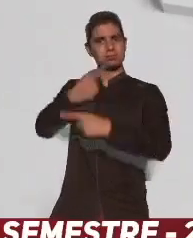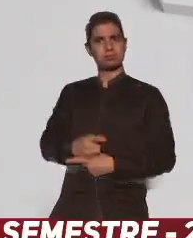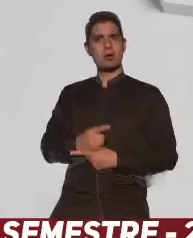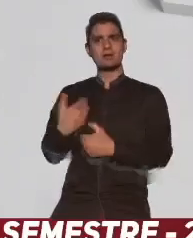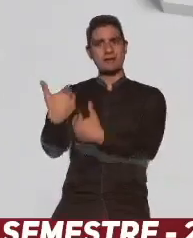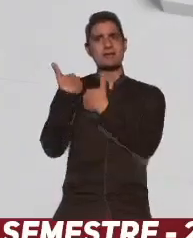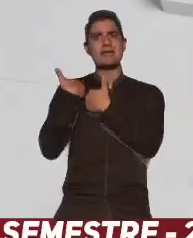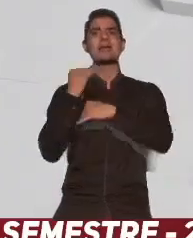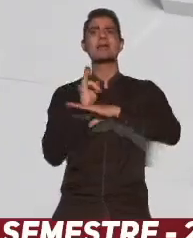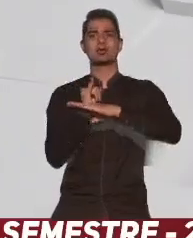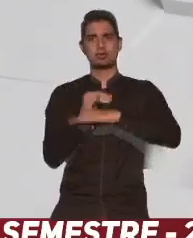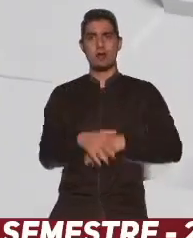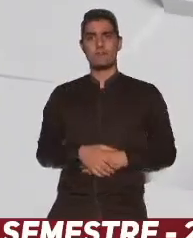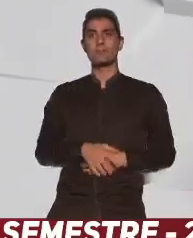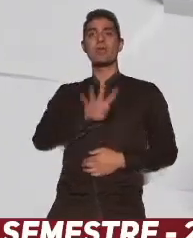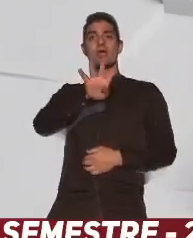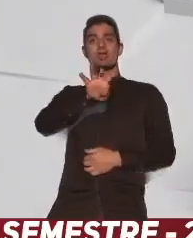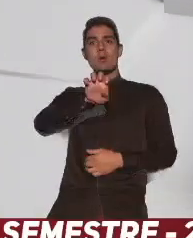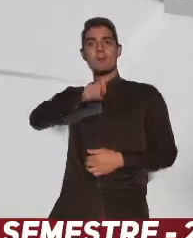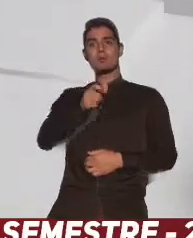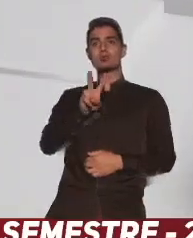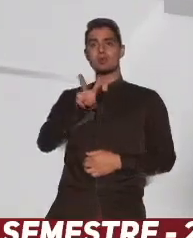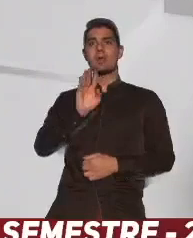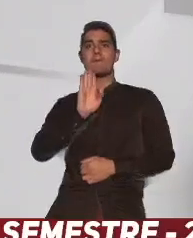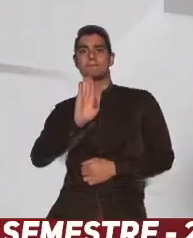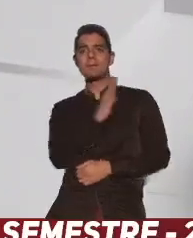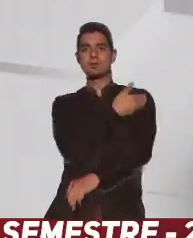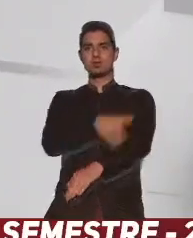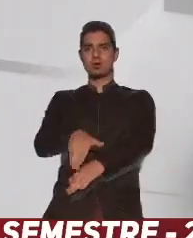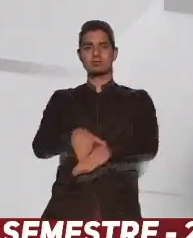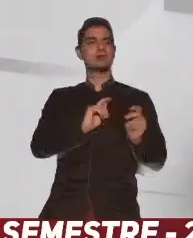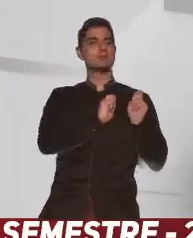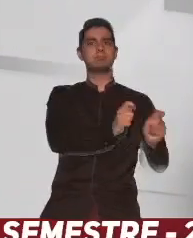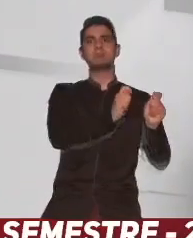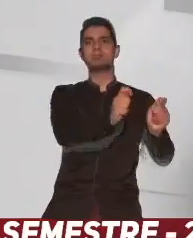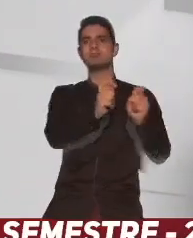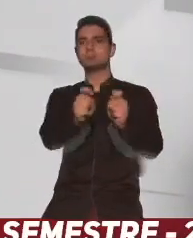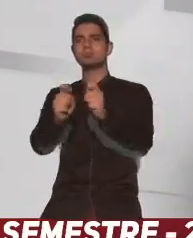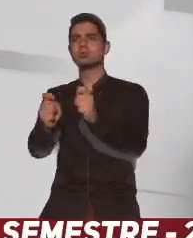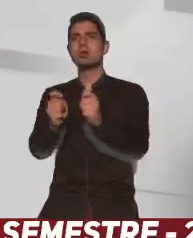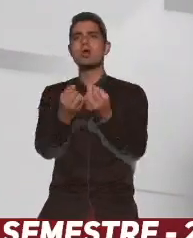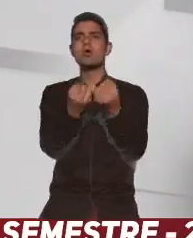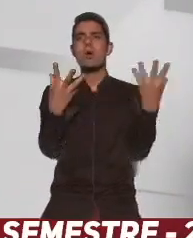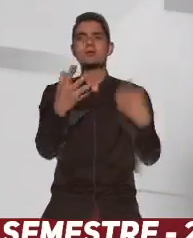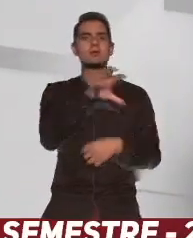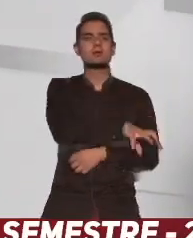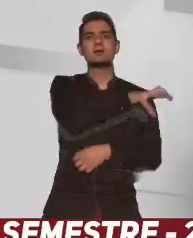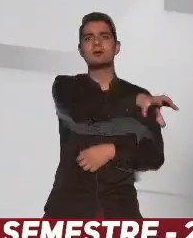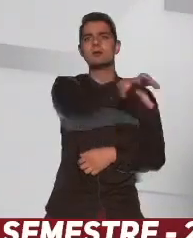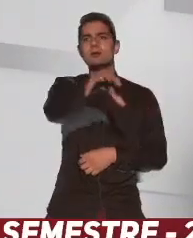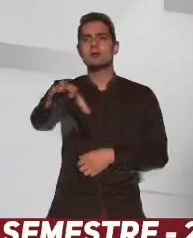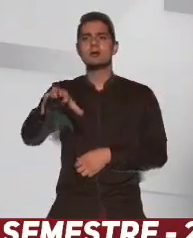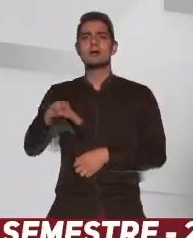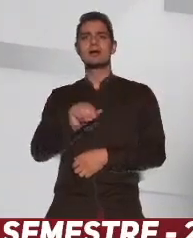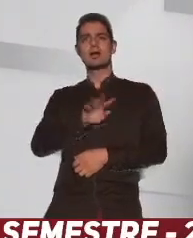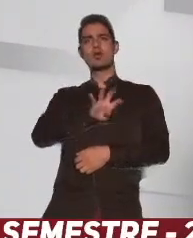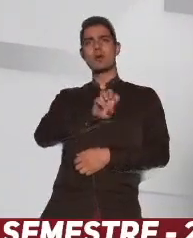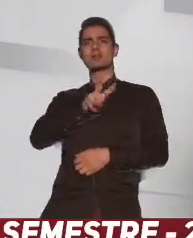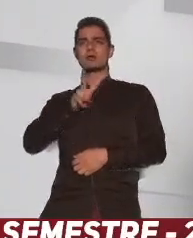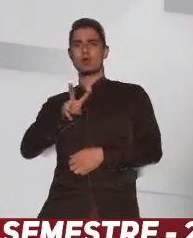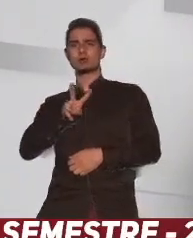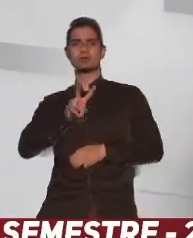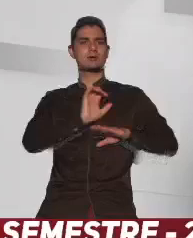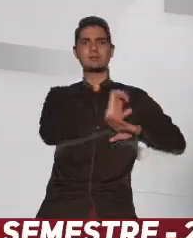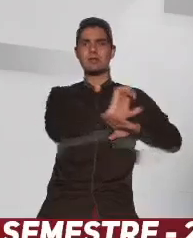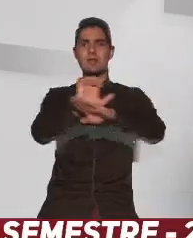a las 42 subunidades ejecutoras del presupuesto que se encuentran a lo largo y ancho del territorio nacional y gracias al